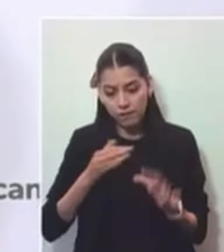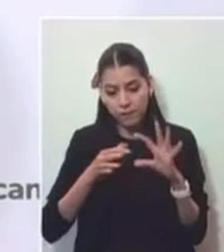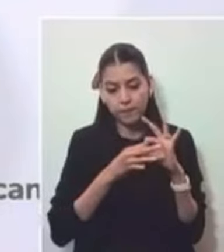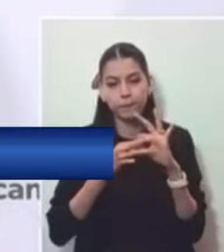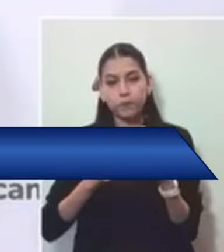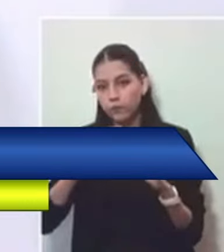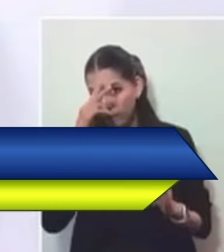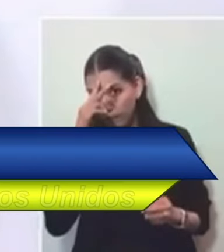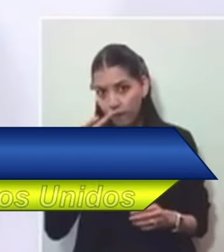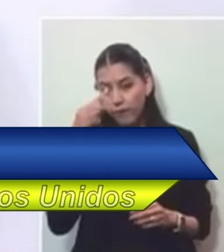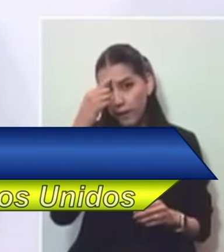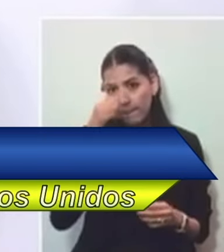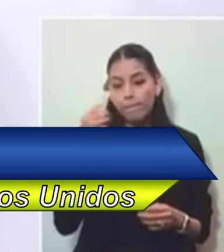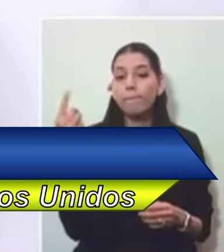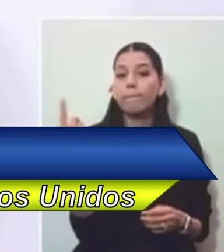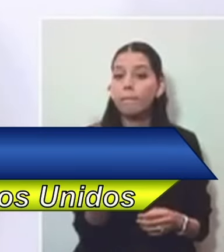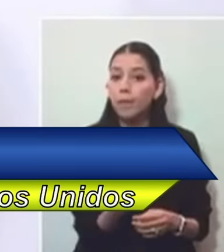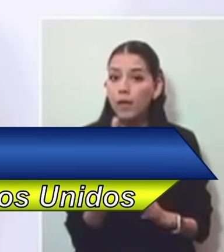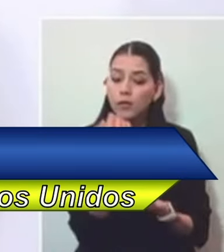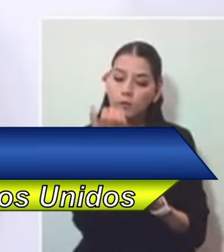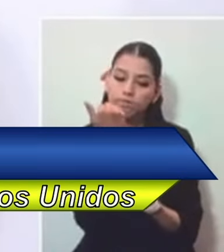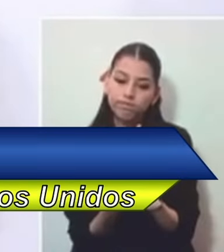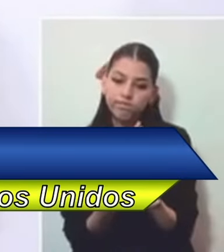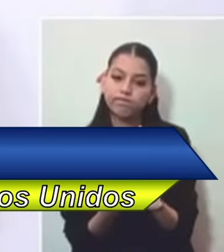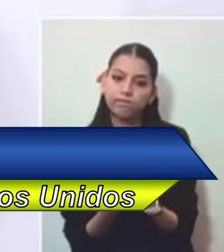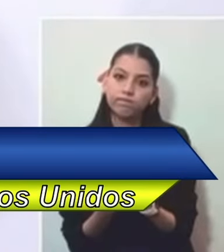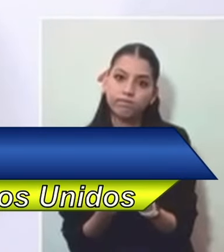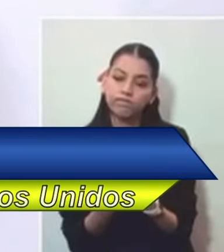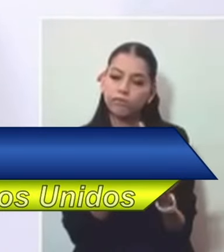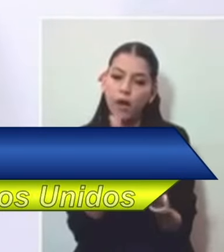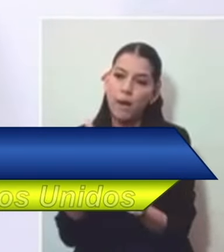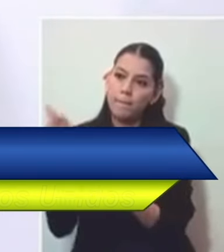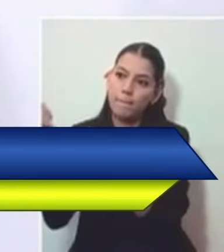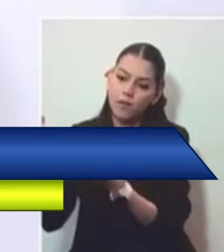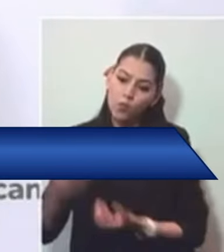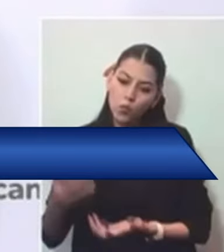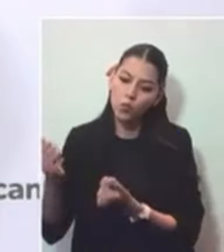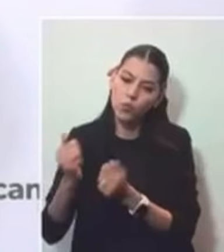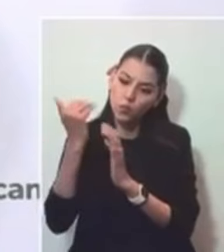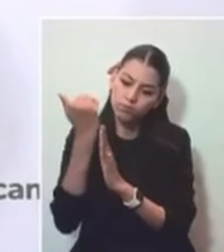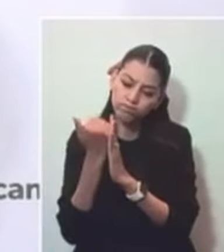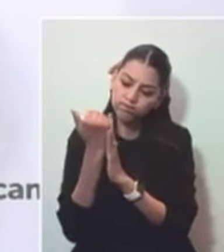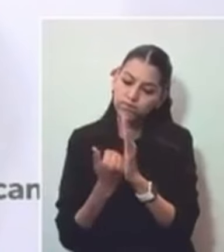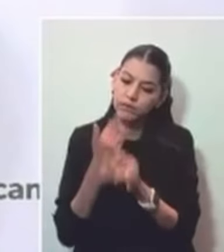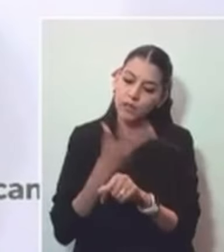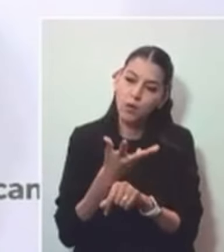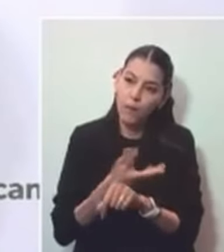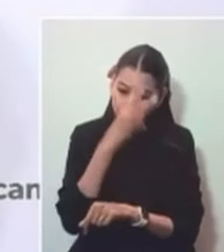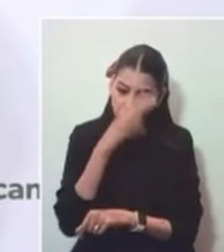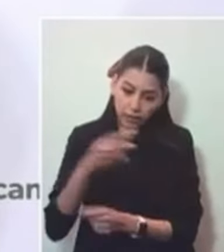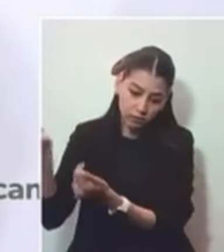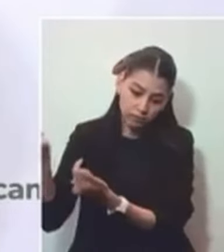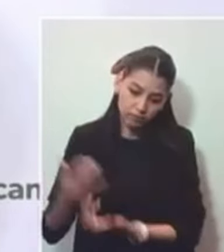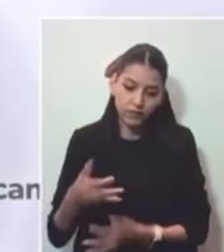con México para reducir el flujo de armas que llegan de los Estados Unidos y México, y lo